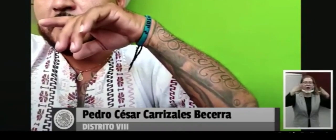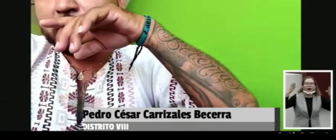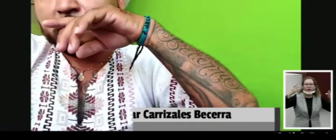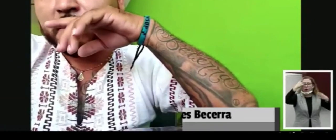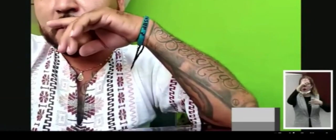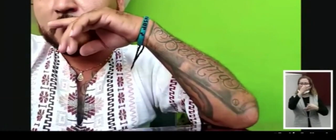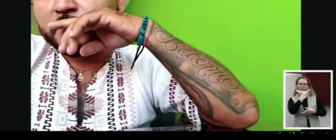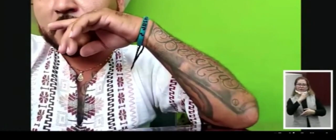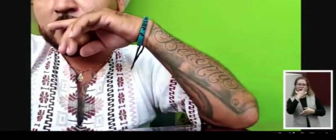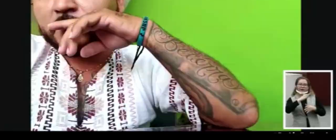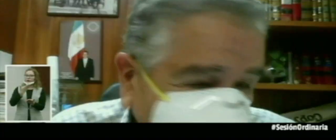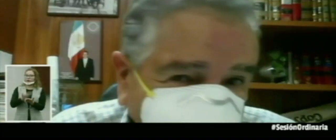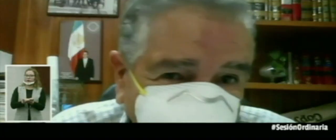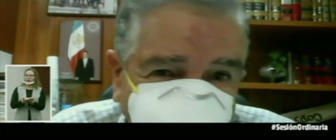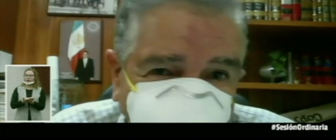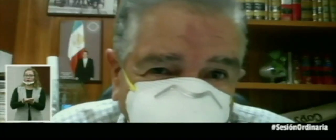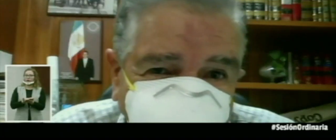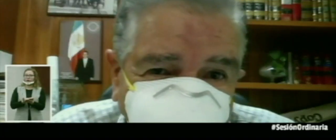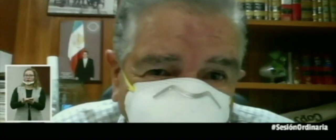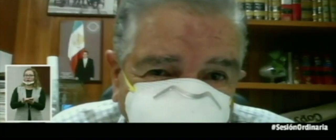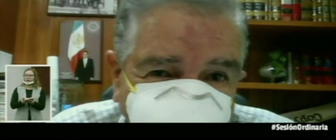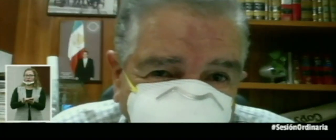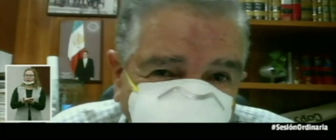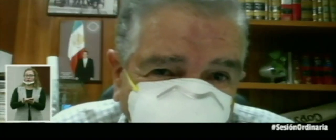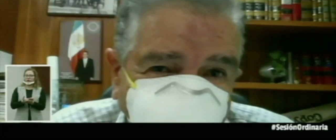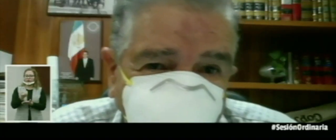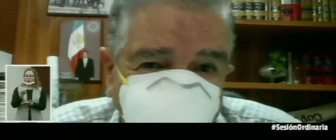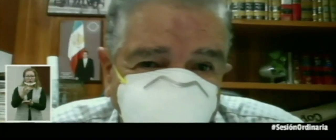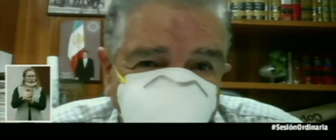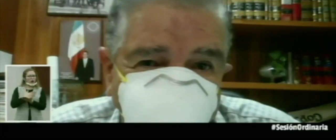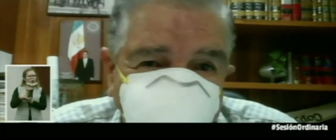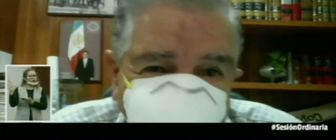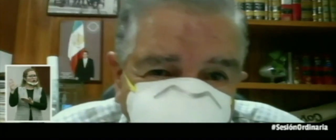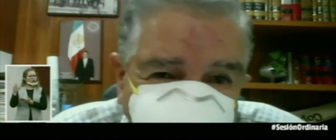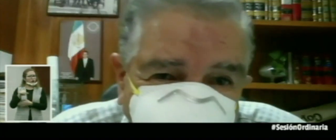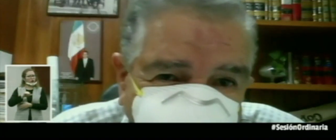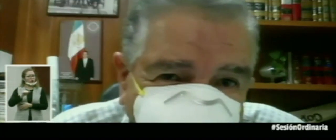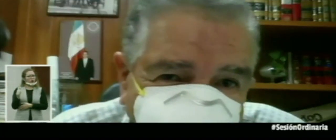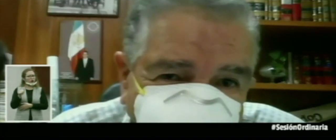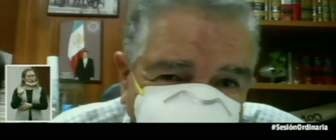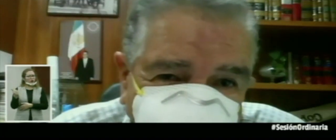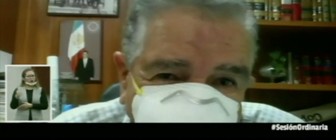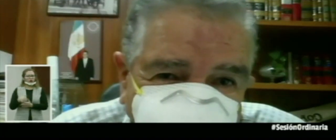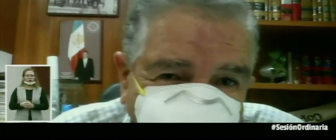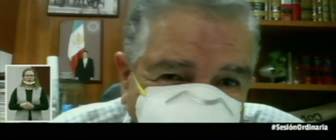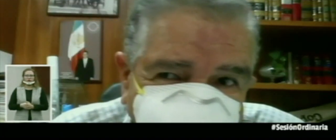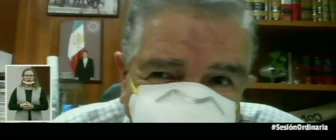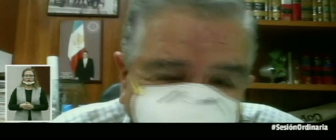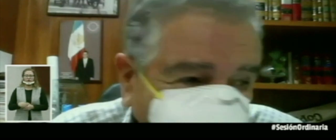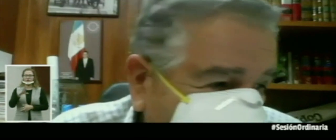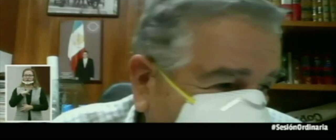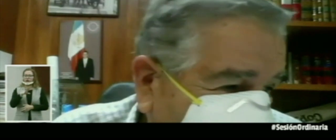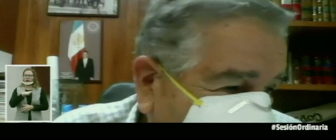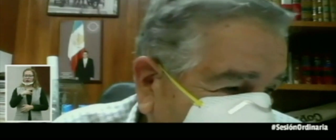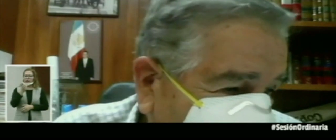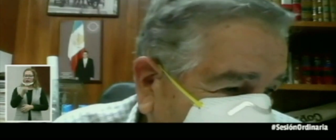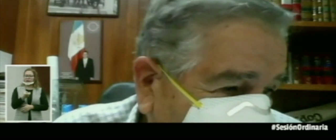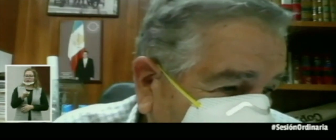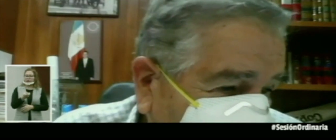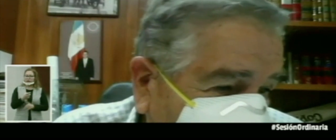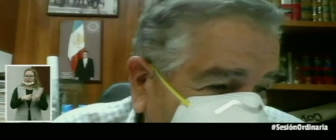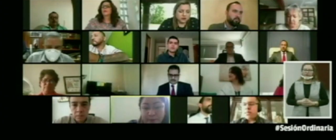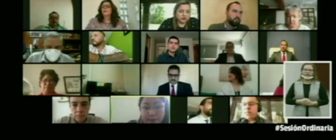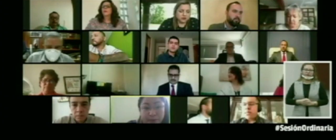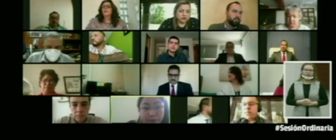la organización Congreso Calificado. El diputado Oscar Vera Fabregat de Conciencia Popular ha presentado en la actual legislatura